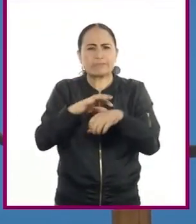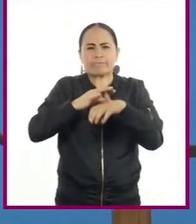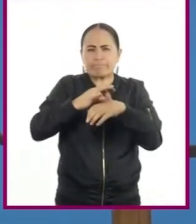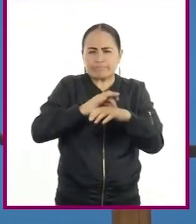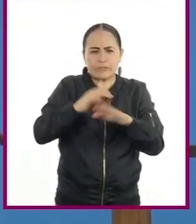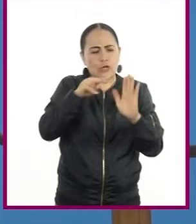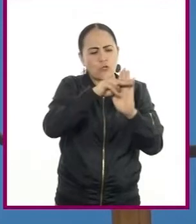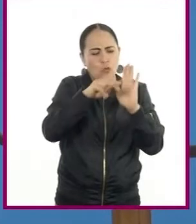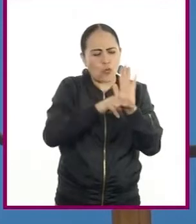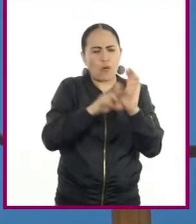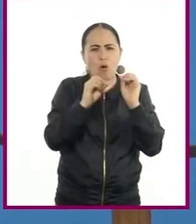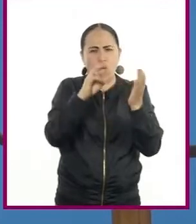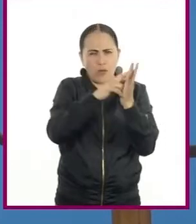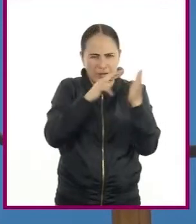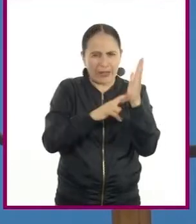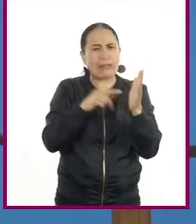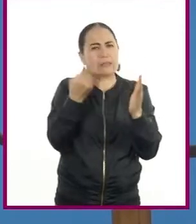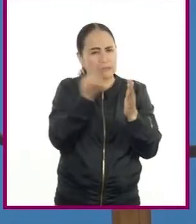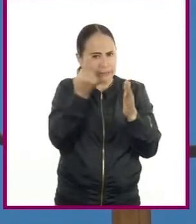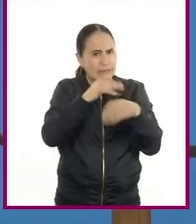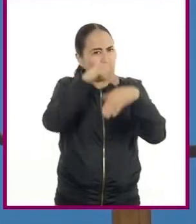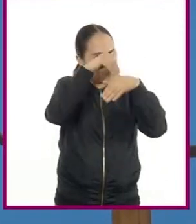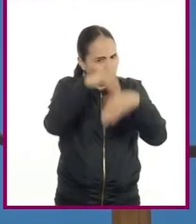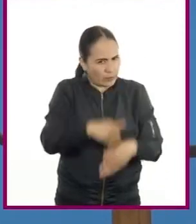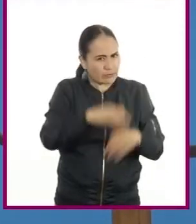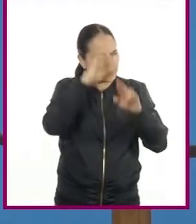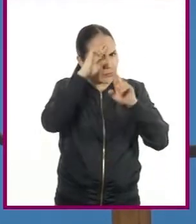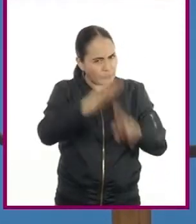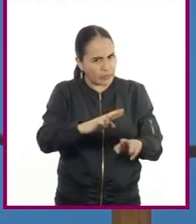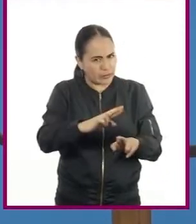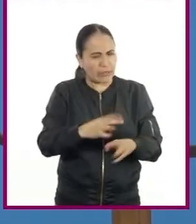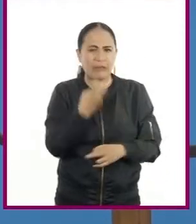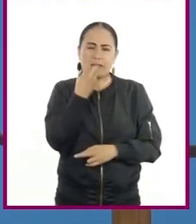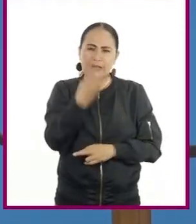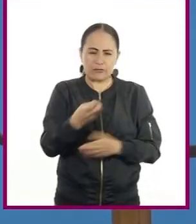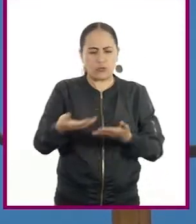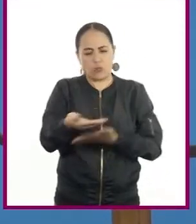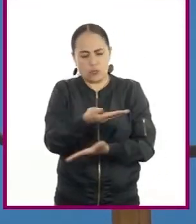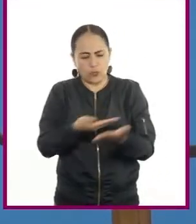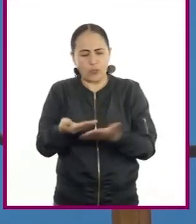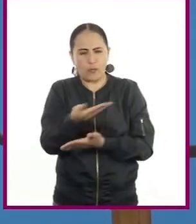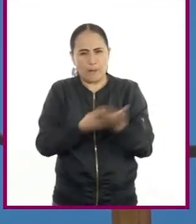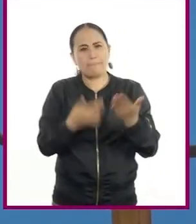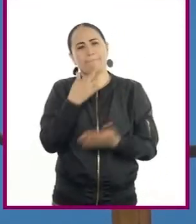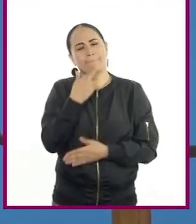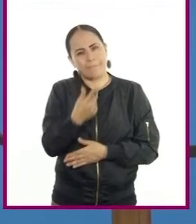normas o reglas que hay que seguir y respetar, pues nos facilitan el convivir.